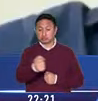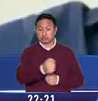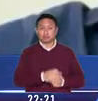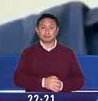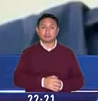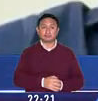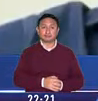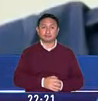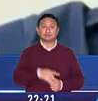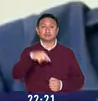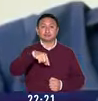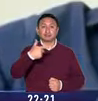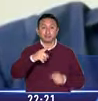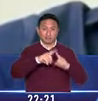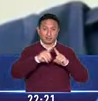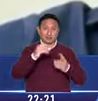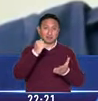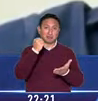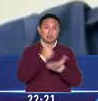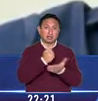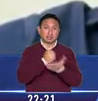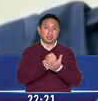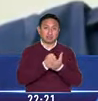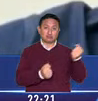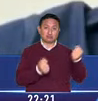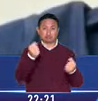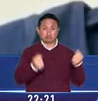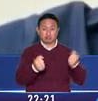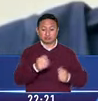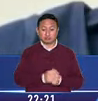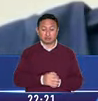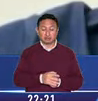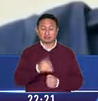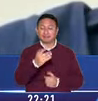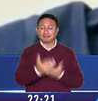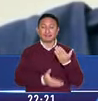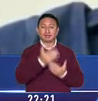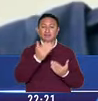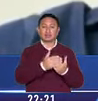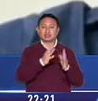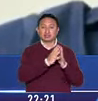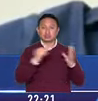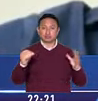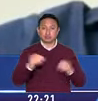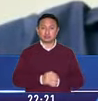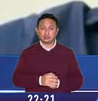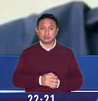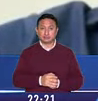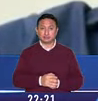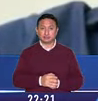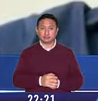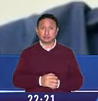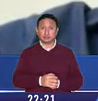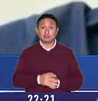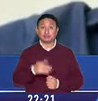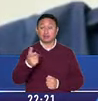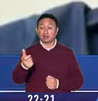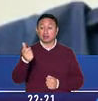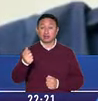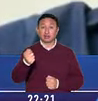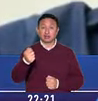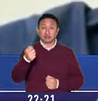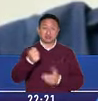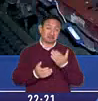Hay determinadas marcas de vehículos que son fáciles de clonar, fáciles de conseguir los